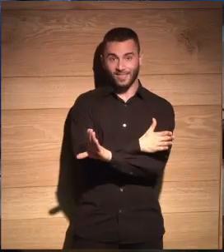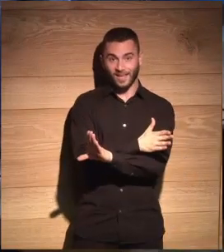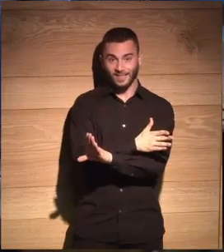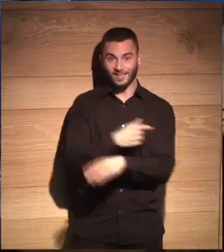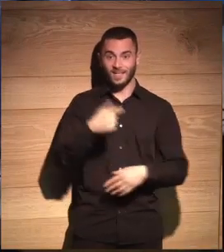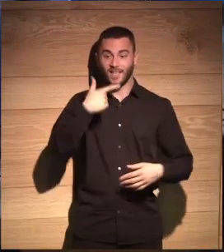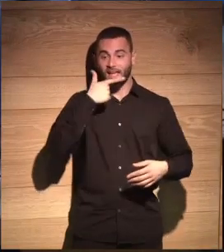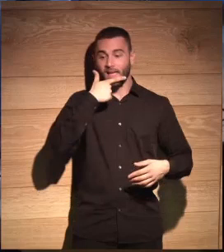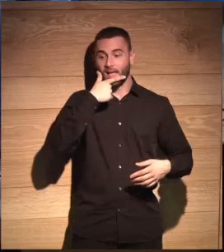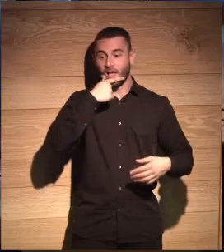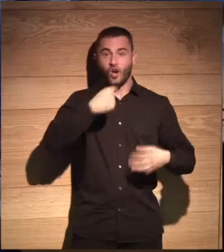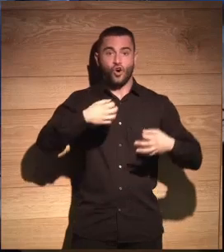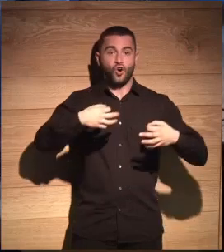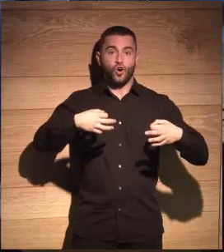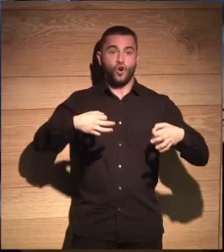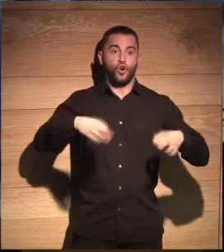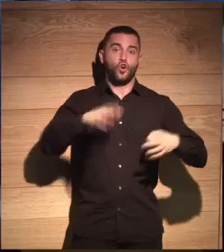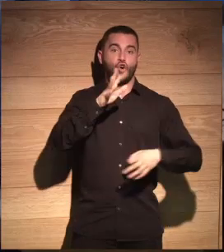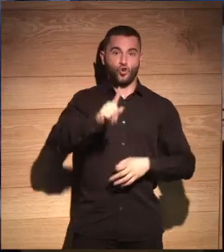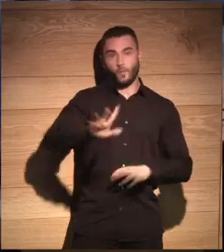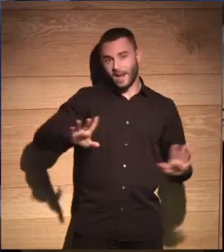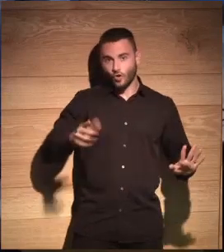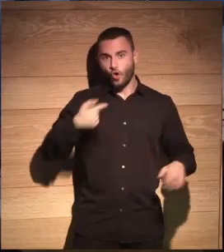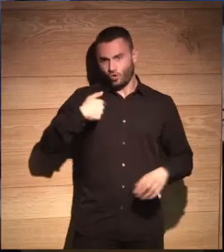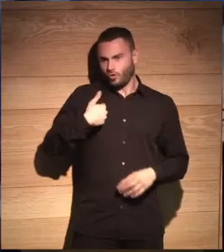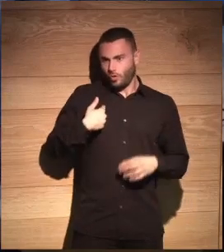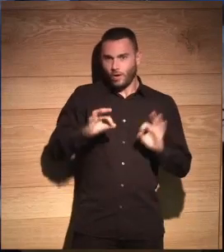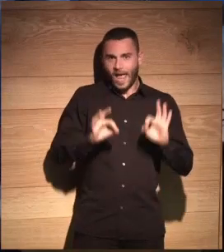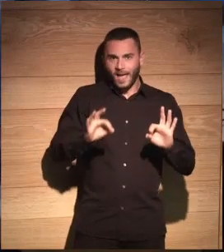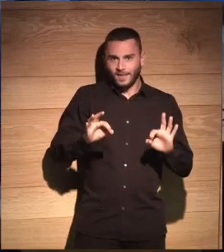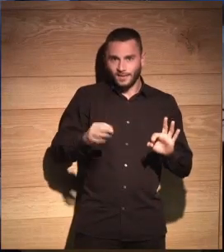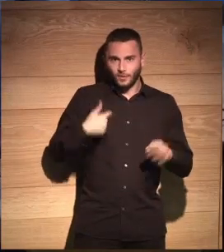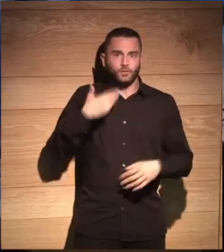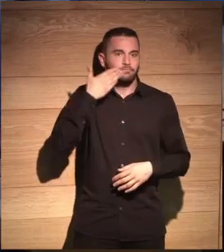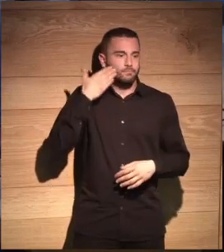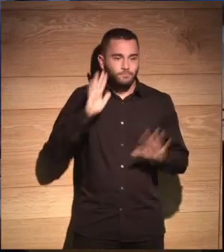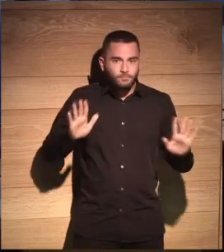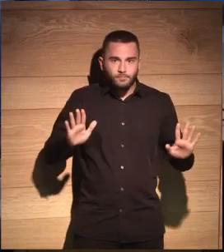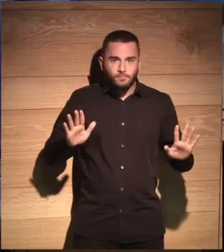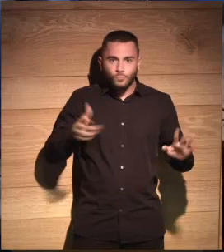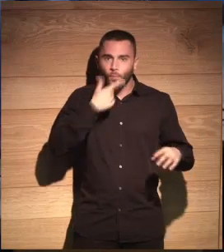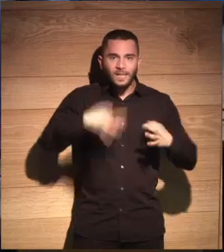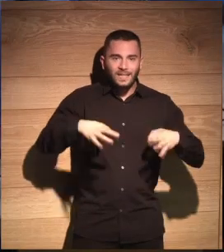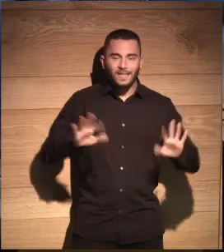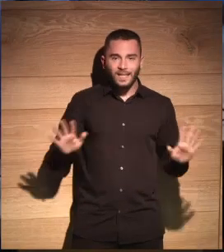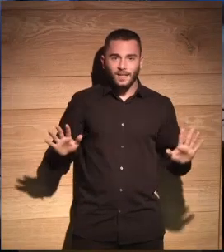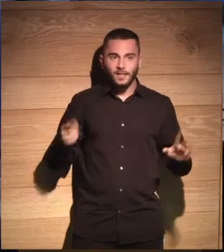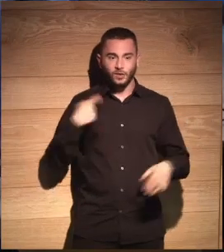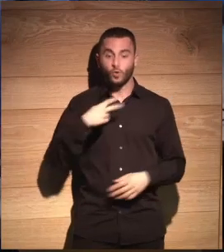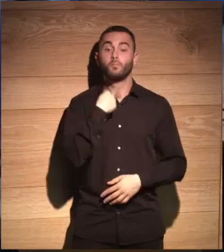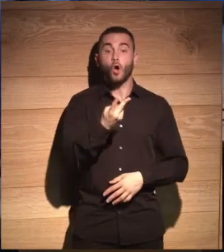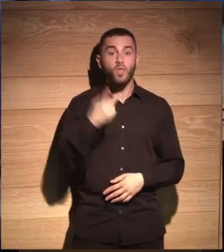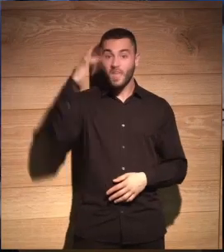pues eso, honrado estoy siendo. No, es que lo que dices es que es así, no me imaginaba ninguna